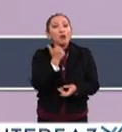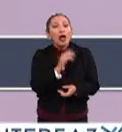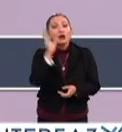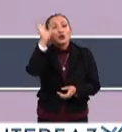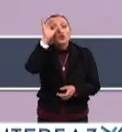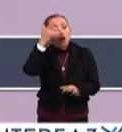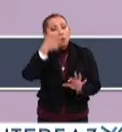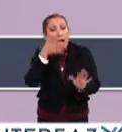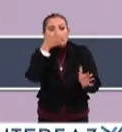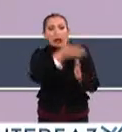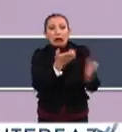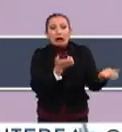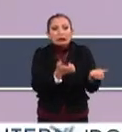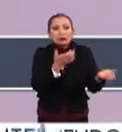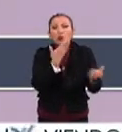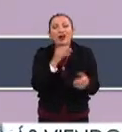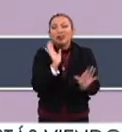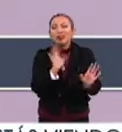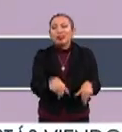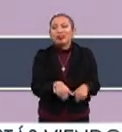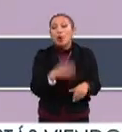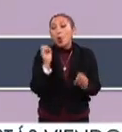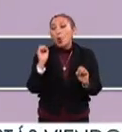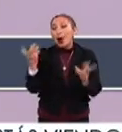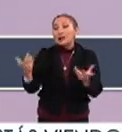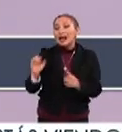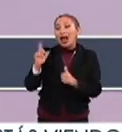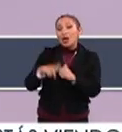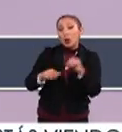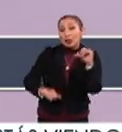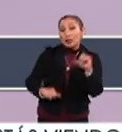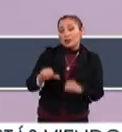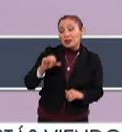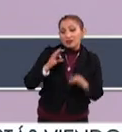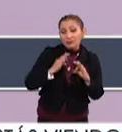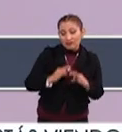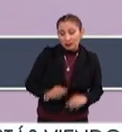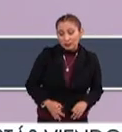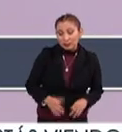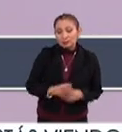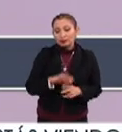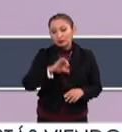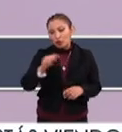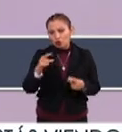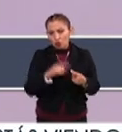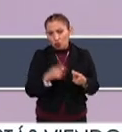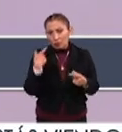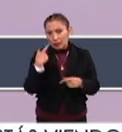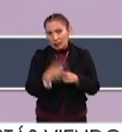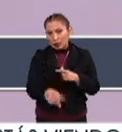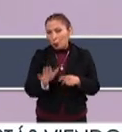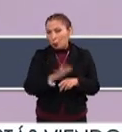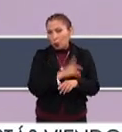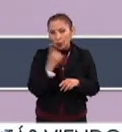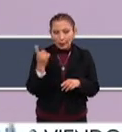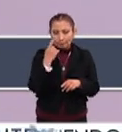la cultura de salir a realizar ejercicio o realizar algún tipo de actividad física. Otro factor de